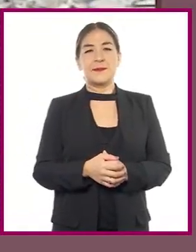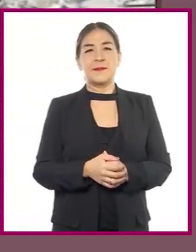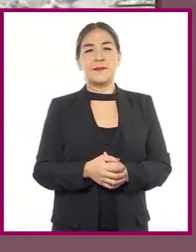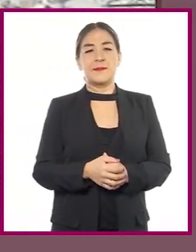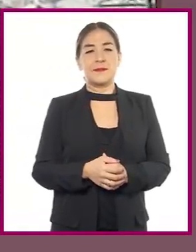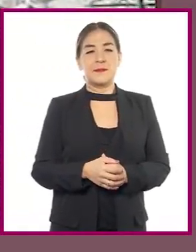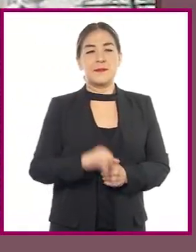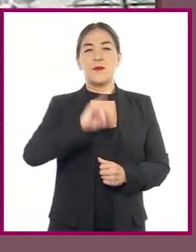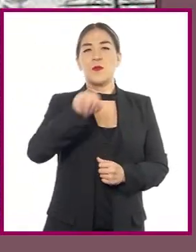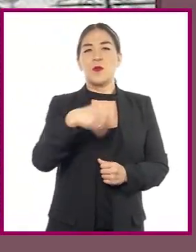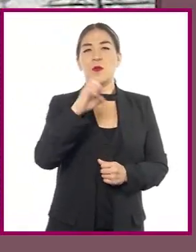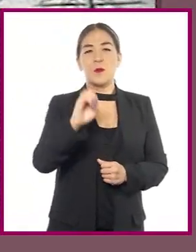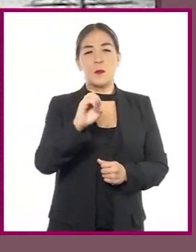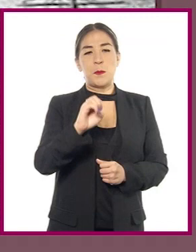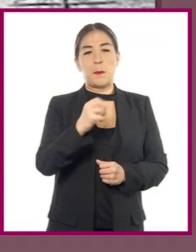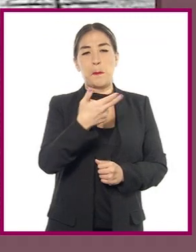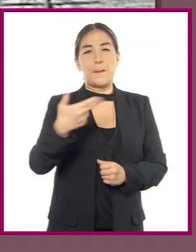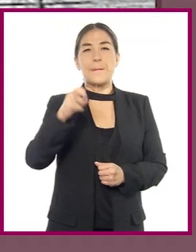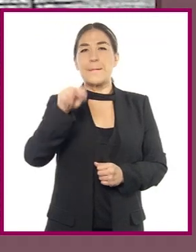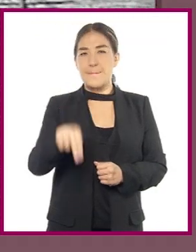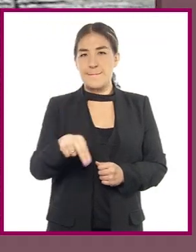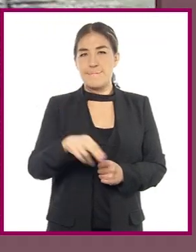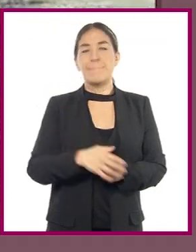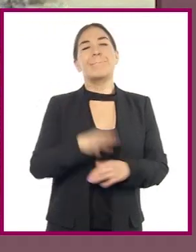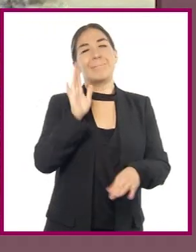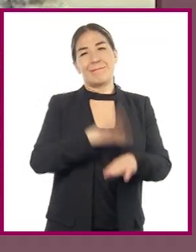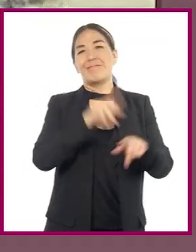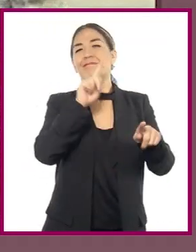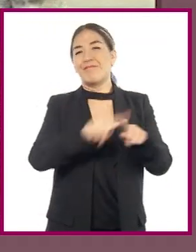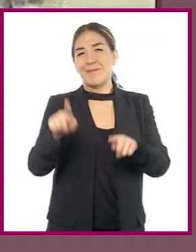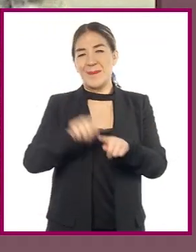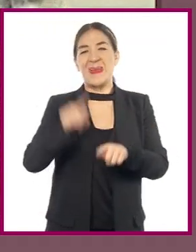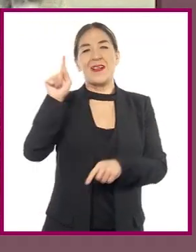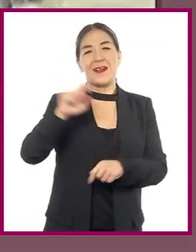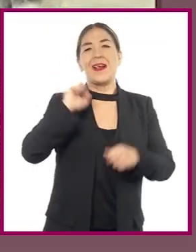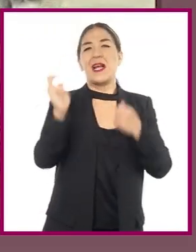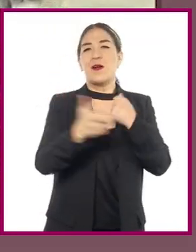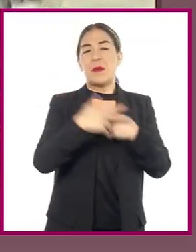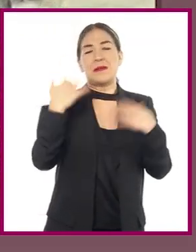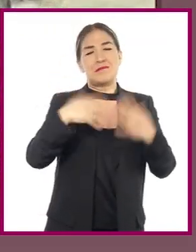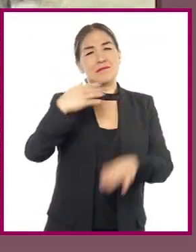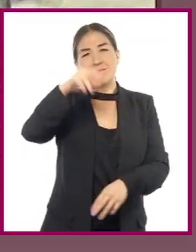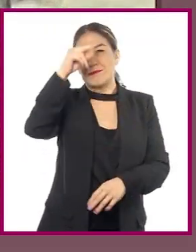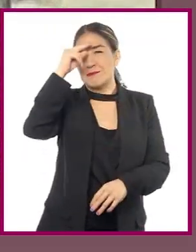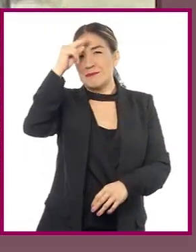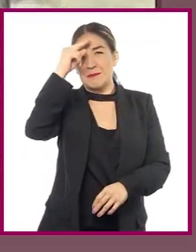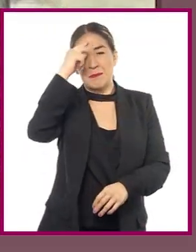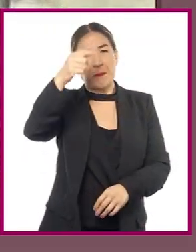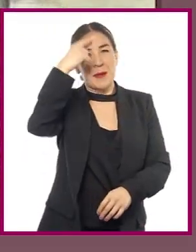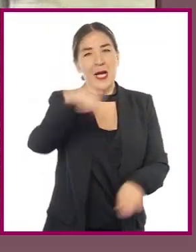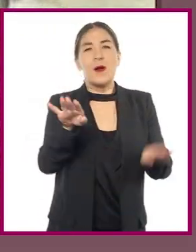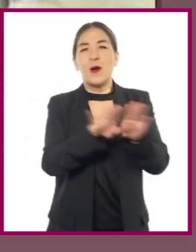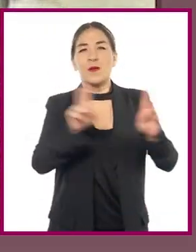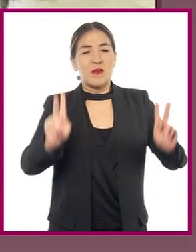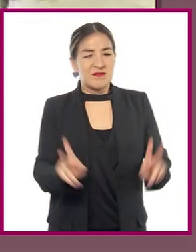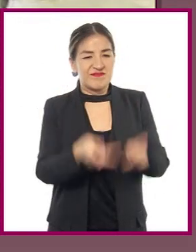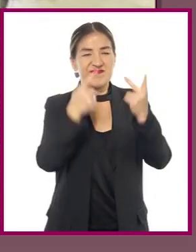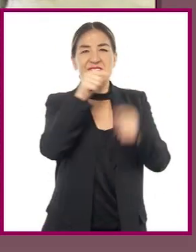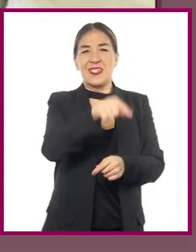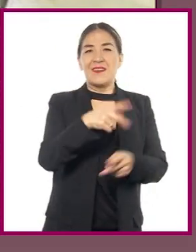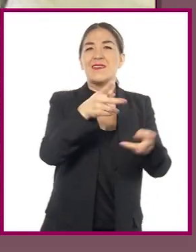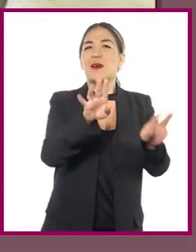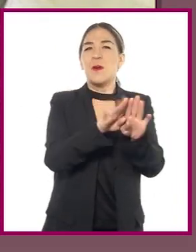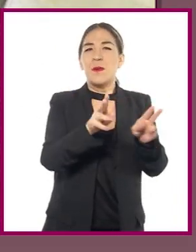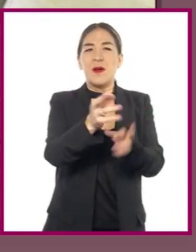John Hawkins, entre otros. Europeos audaces, aventureros que comerciaban con esclavos,